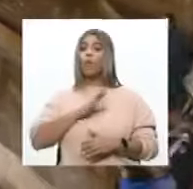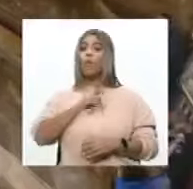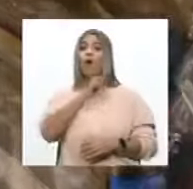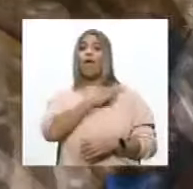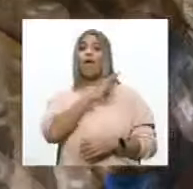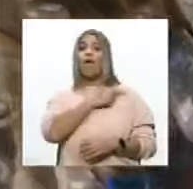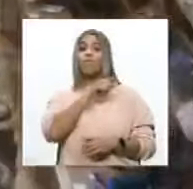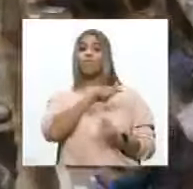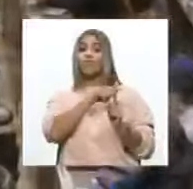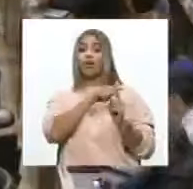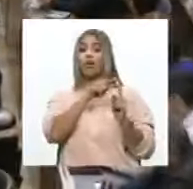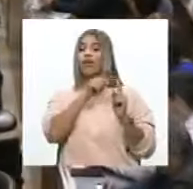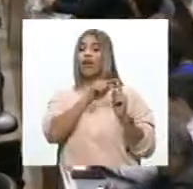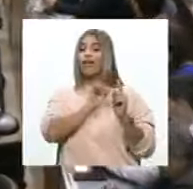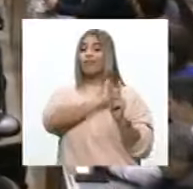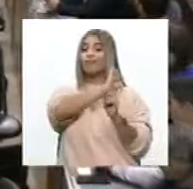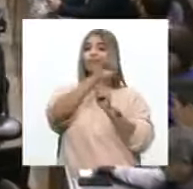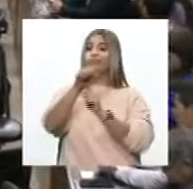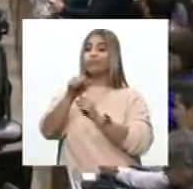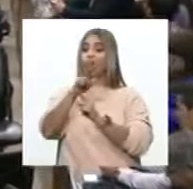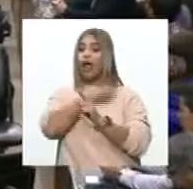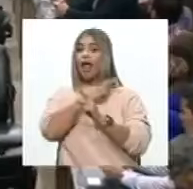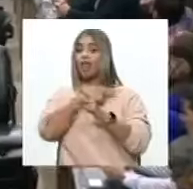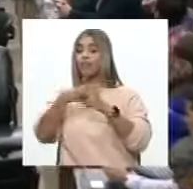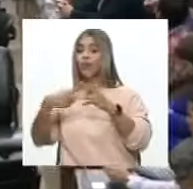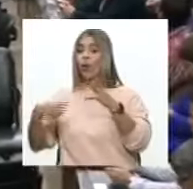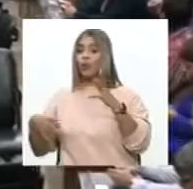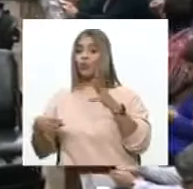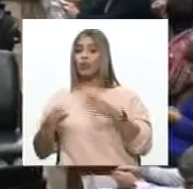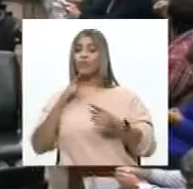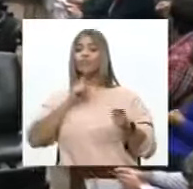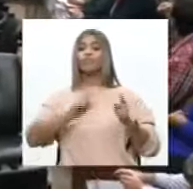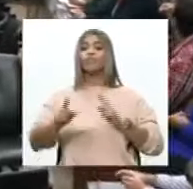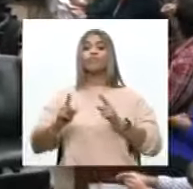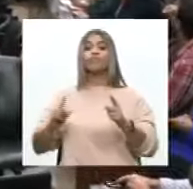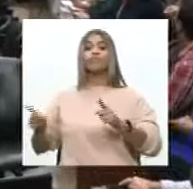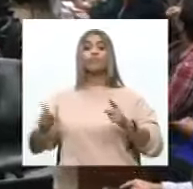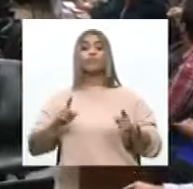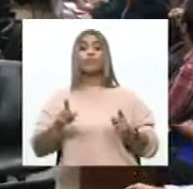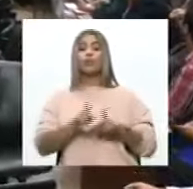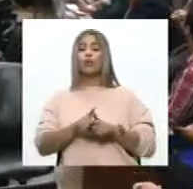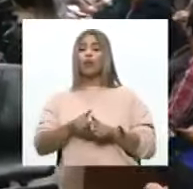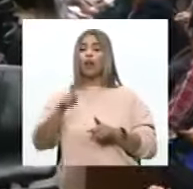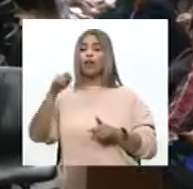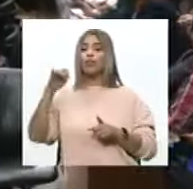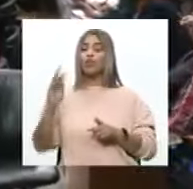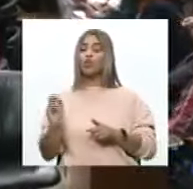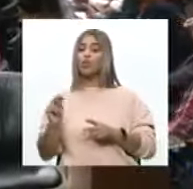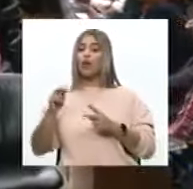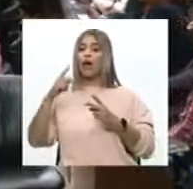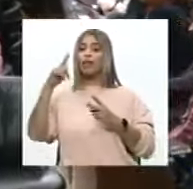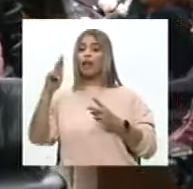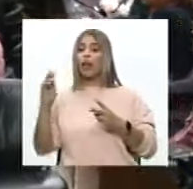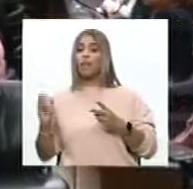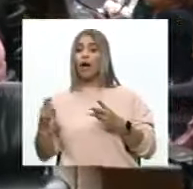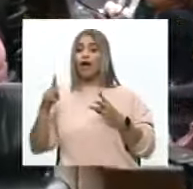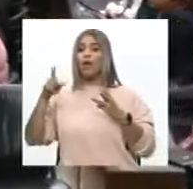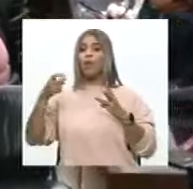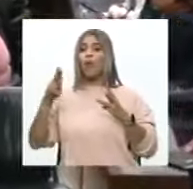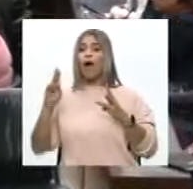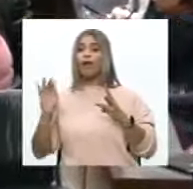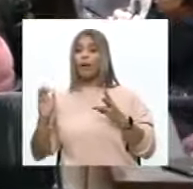jefes, logrando para el momento dirigir a caciques como Tiuna, Terepaima,